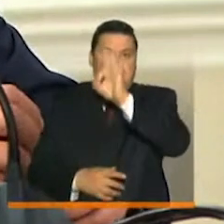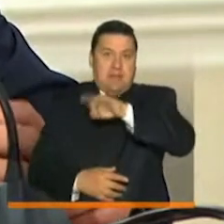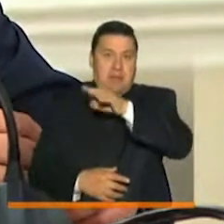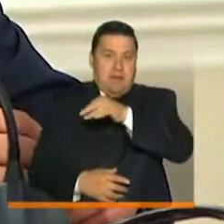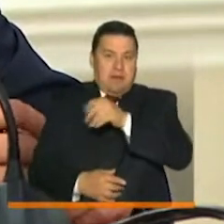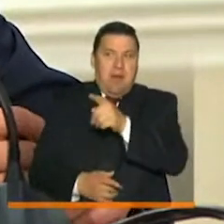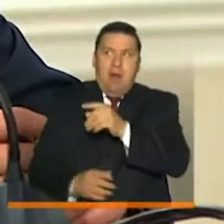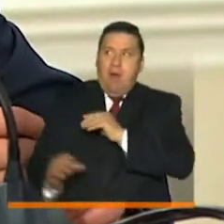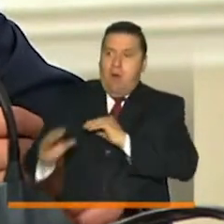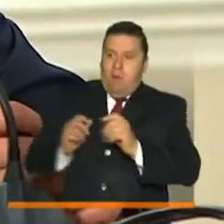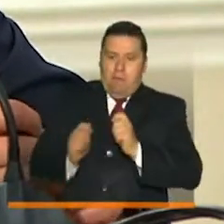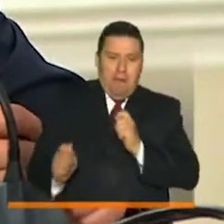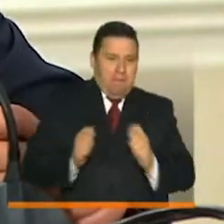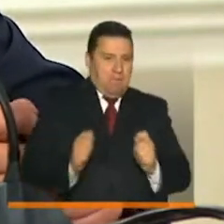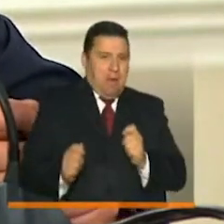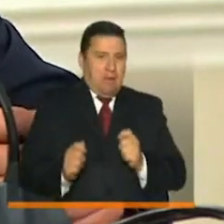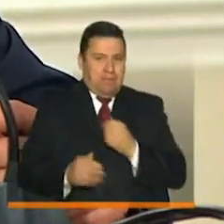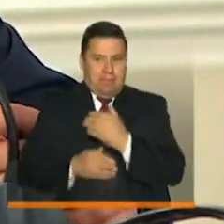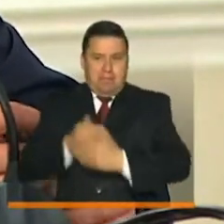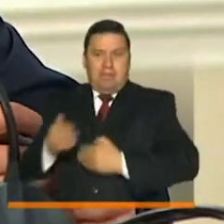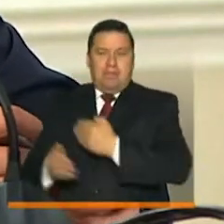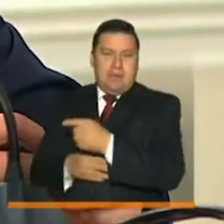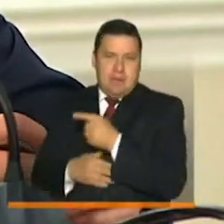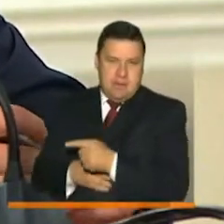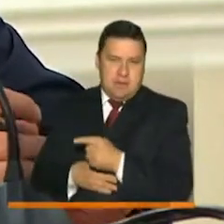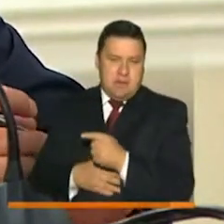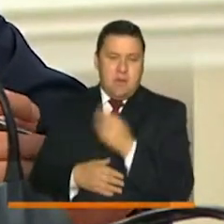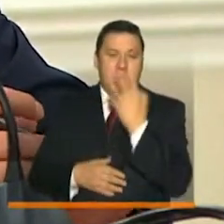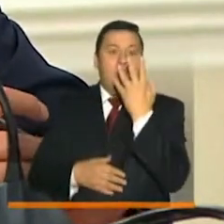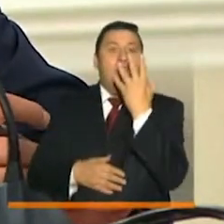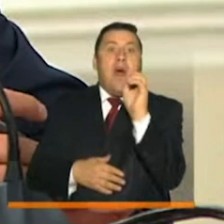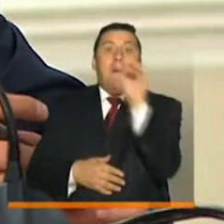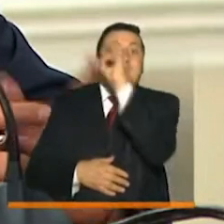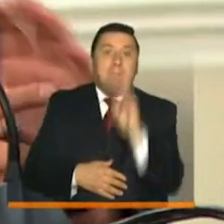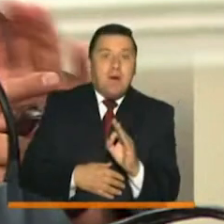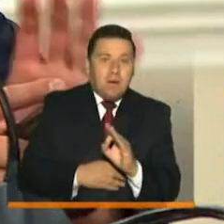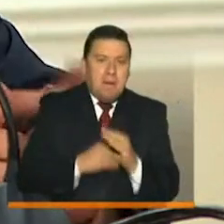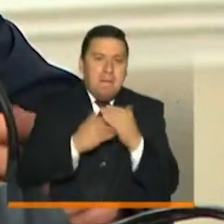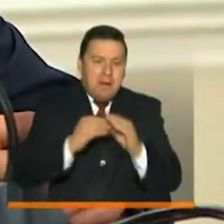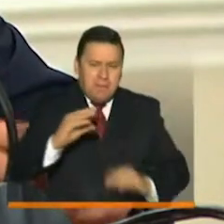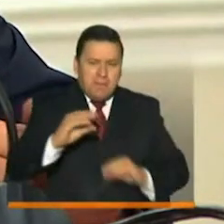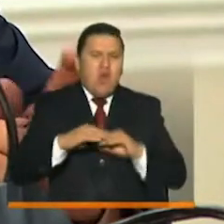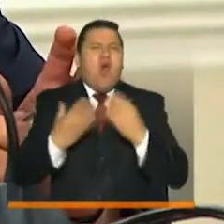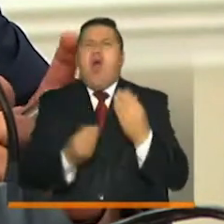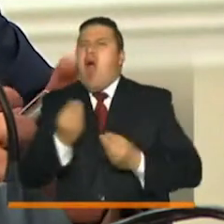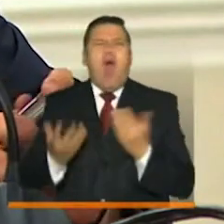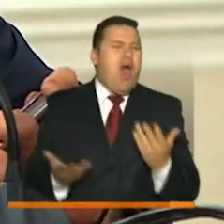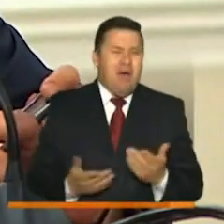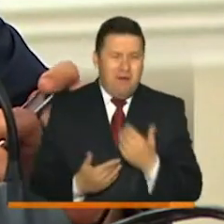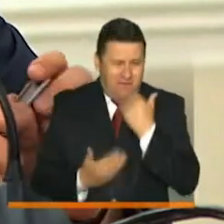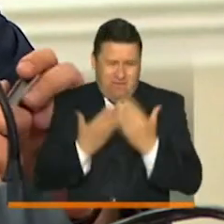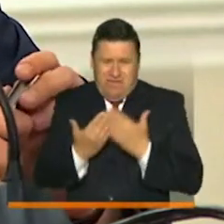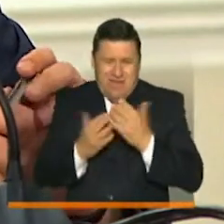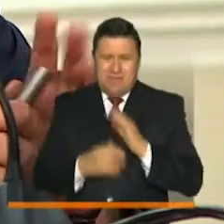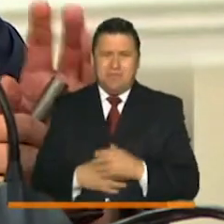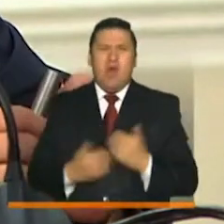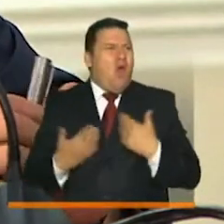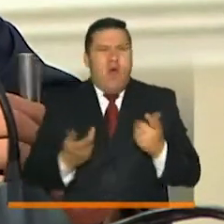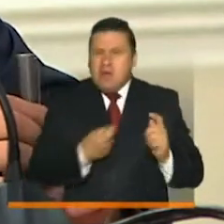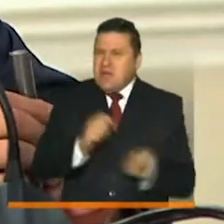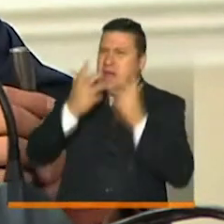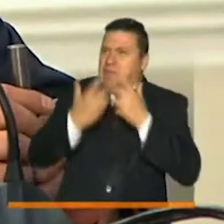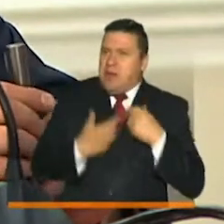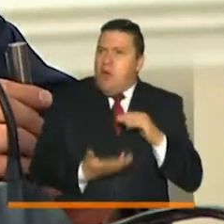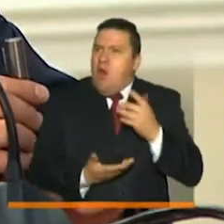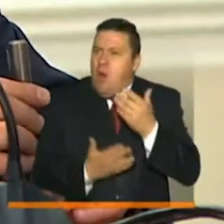3 meses puedan concurrir con esos 40% de un salario mínimo. ¿Cómo se hace? Esto es muy sencillo. ¿Qué tienen que llevar las